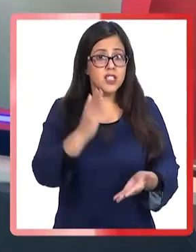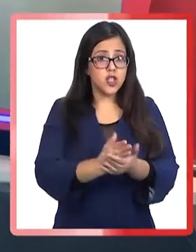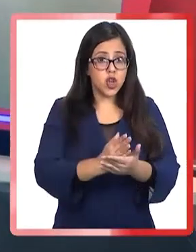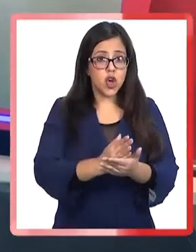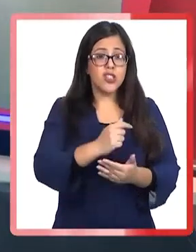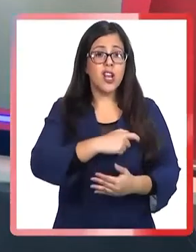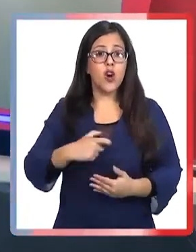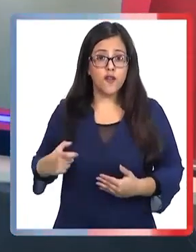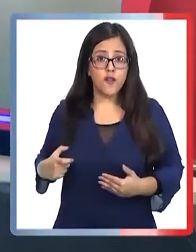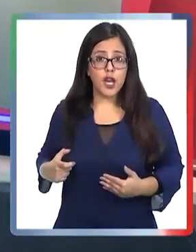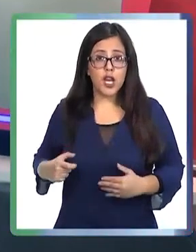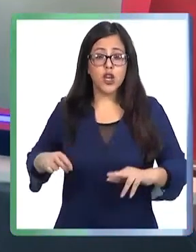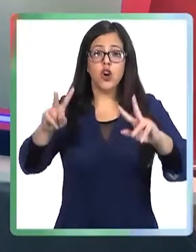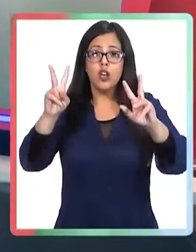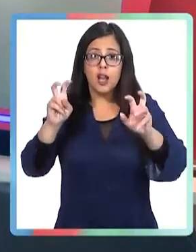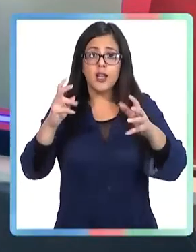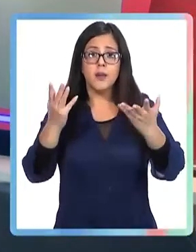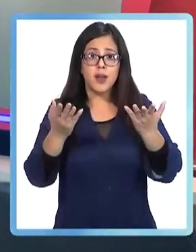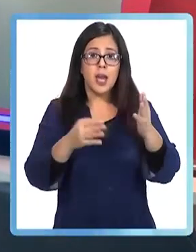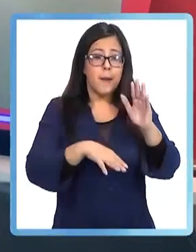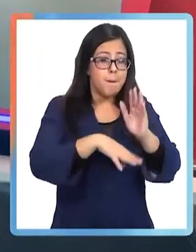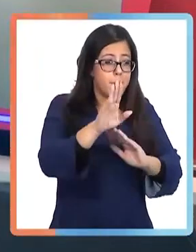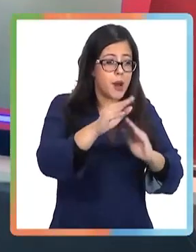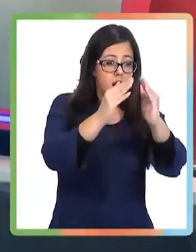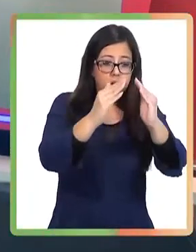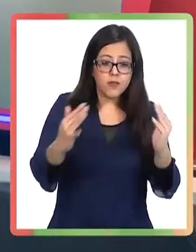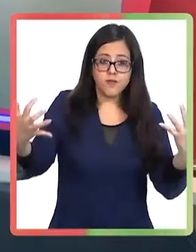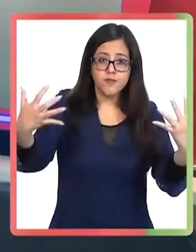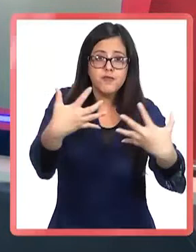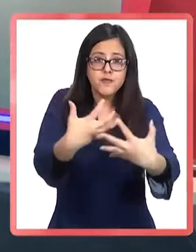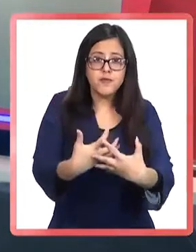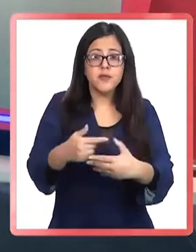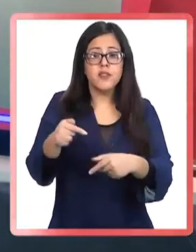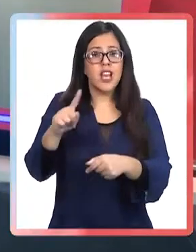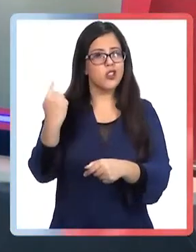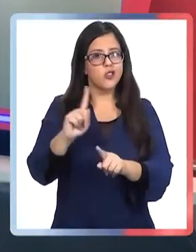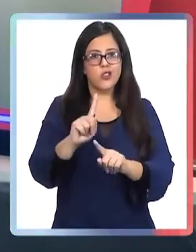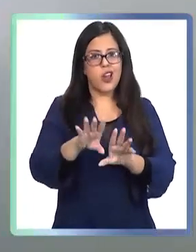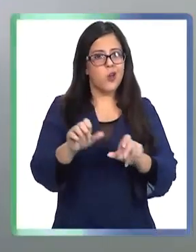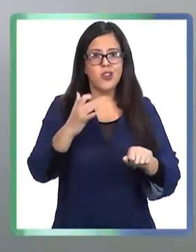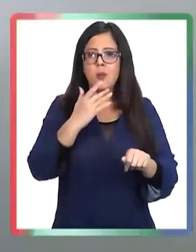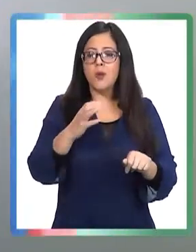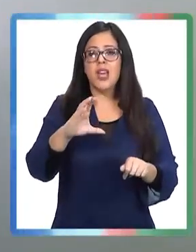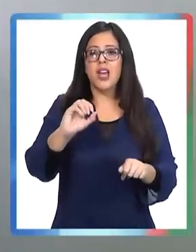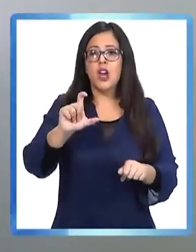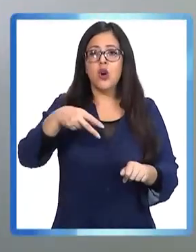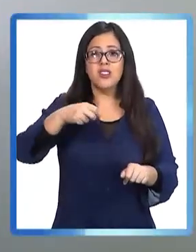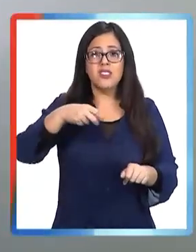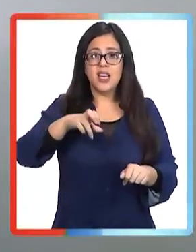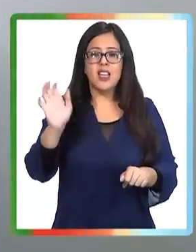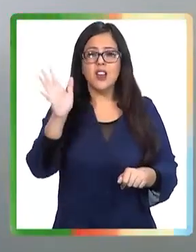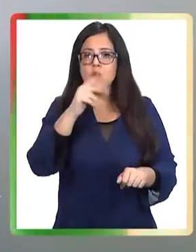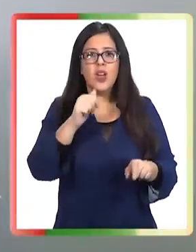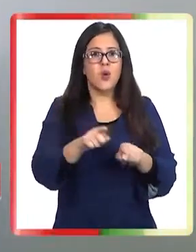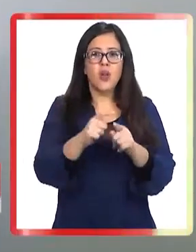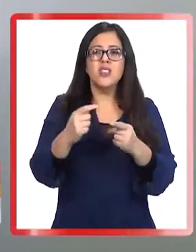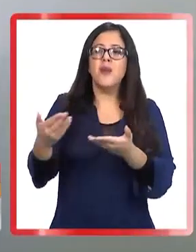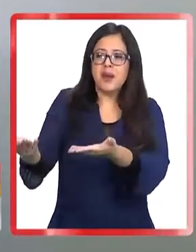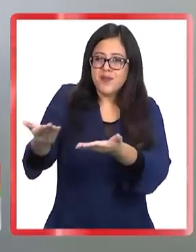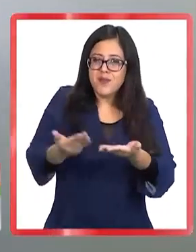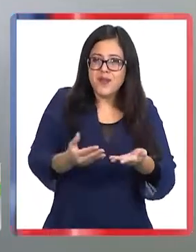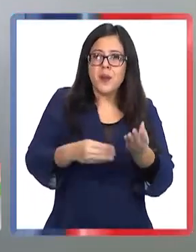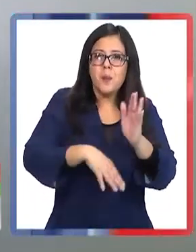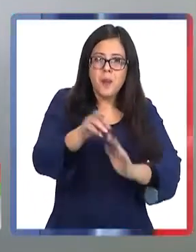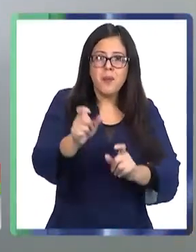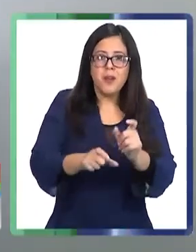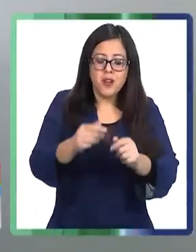decisiones que tome el gobierno central en términos de generar más albergues, la cual no estamos de acuerdo, ya que Colchane no reúne las condiciones para albergar más